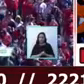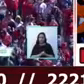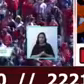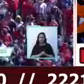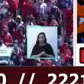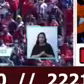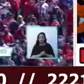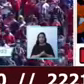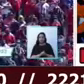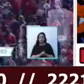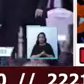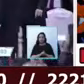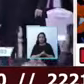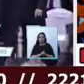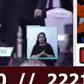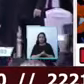2221-6800,